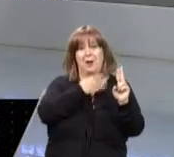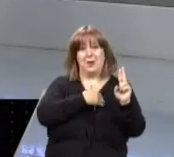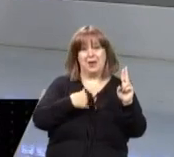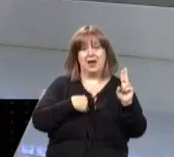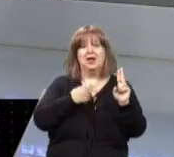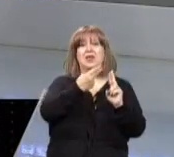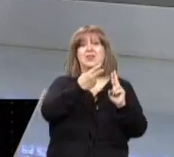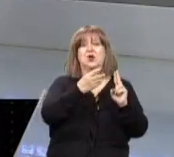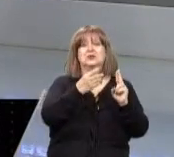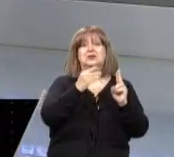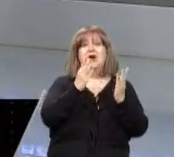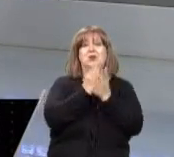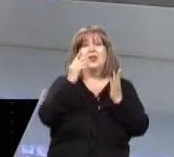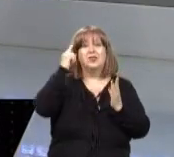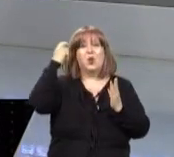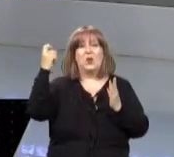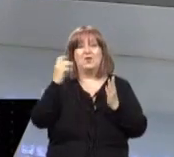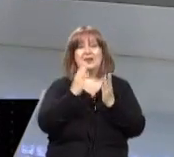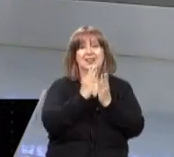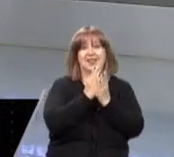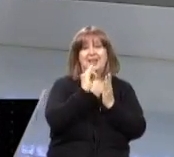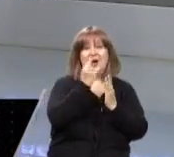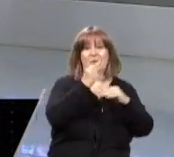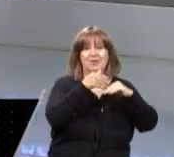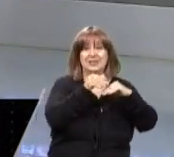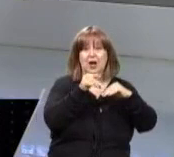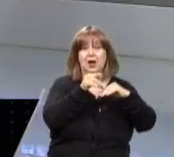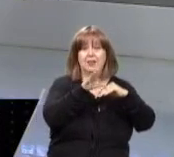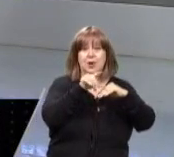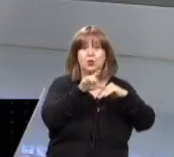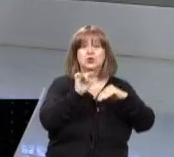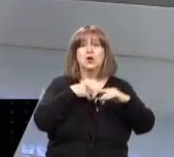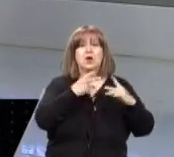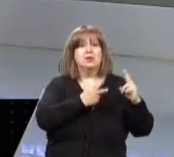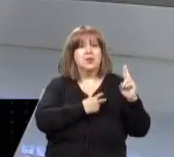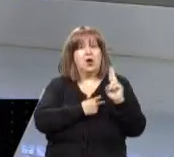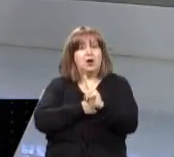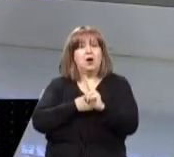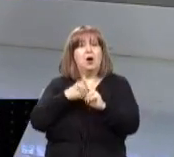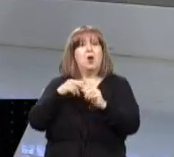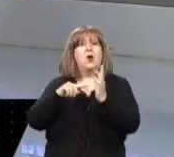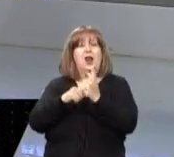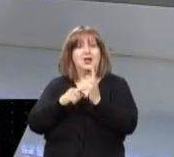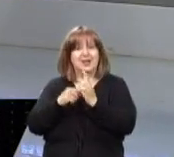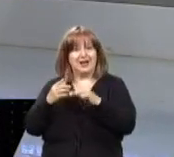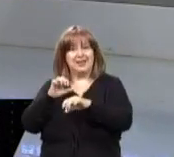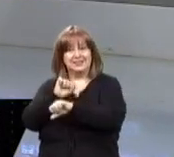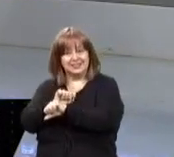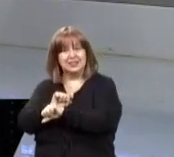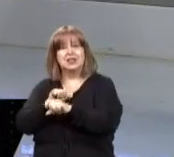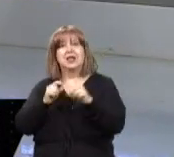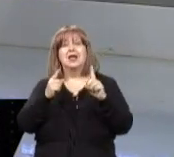se conocieron en la Facultad de Filosofía y Letras, en la Uncuyo, viajaron a Buenos Aires. Ella dijiste que era profesora de francés y